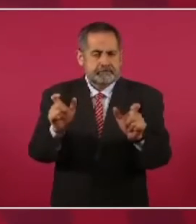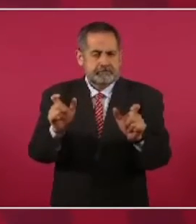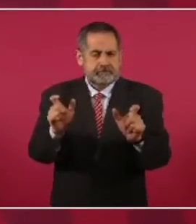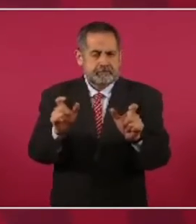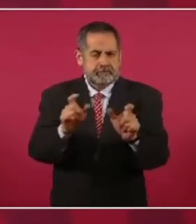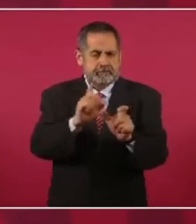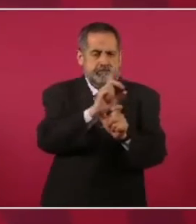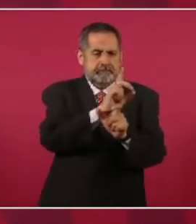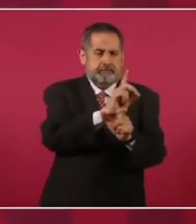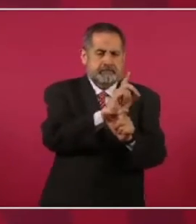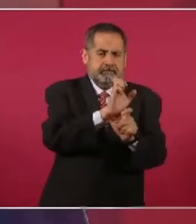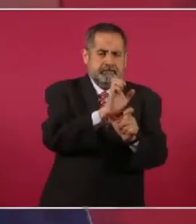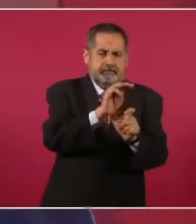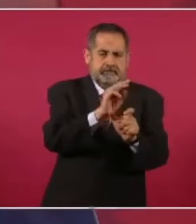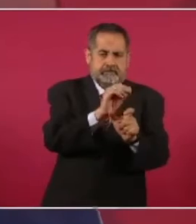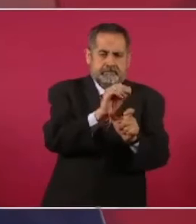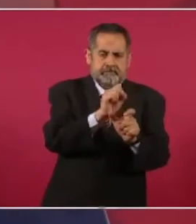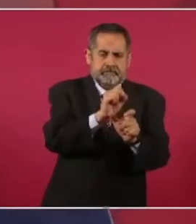Demos